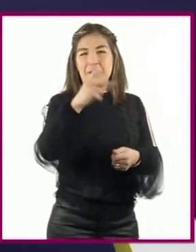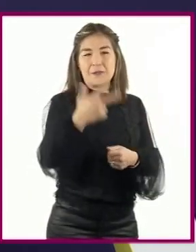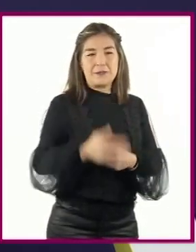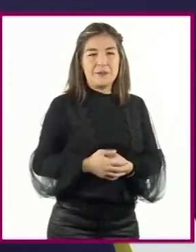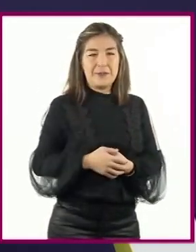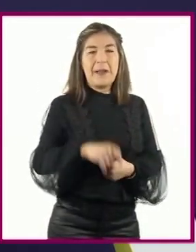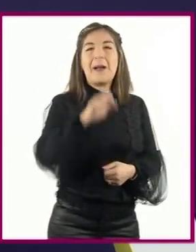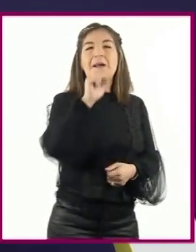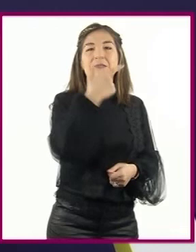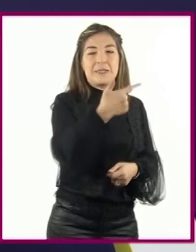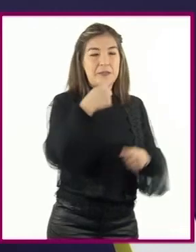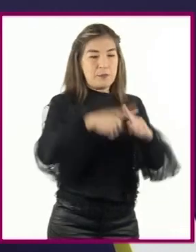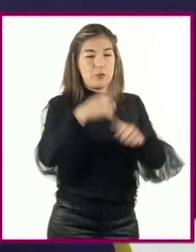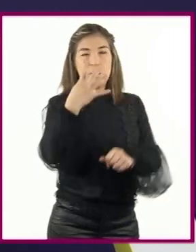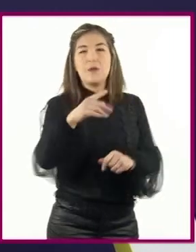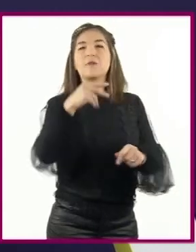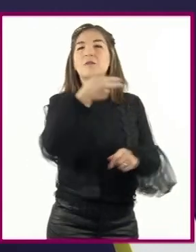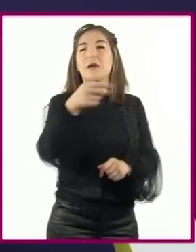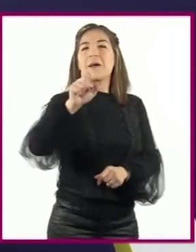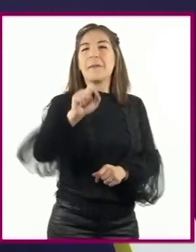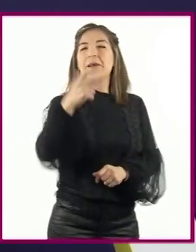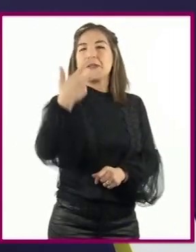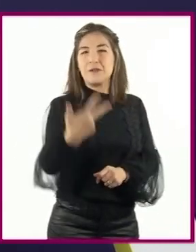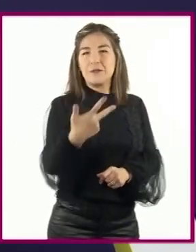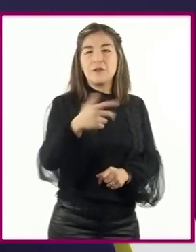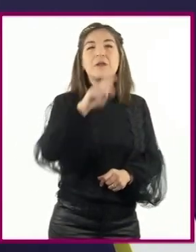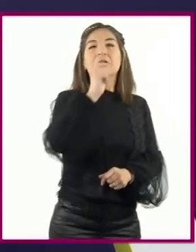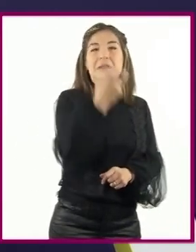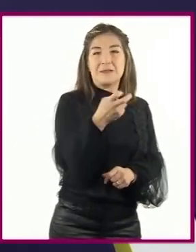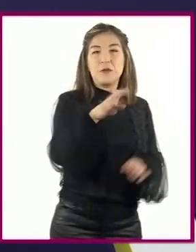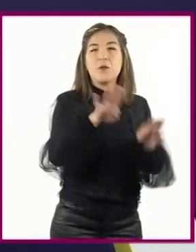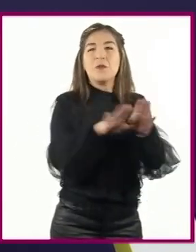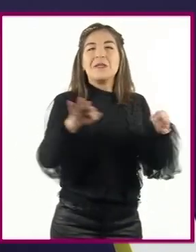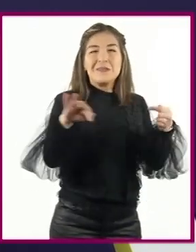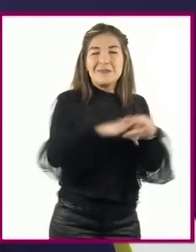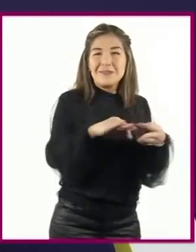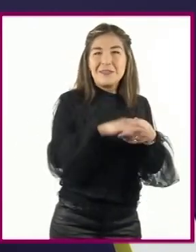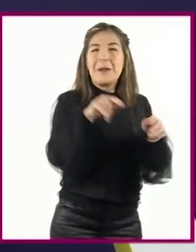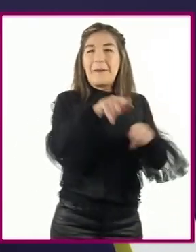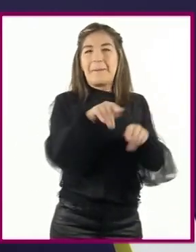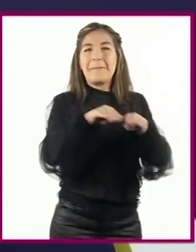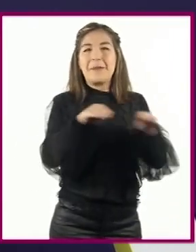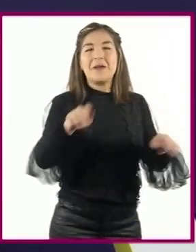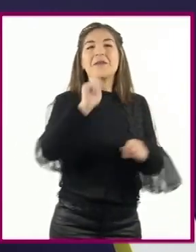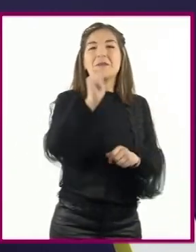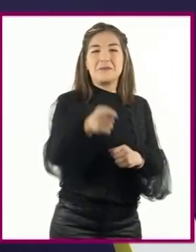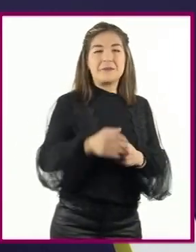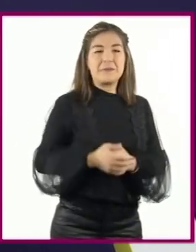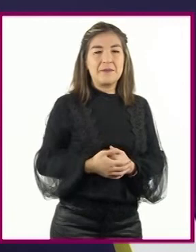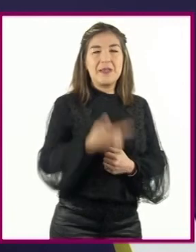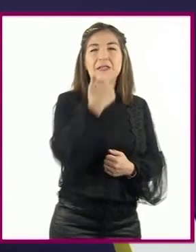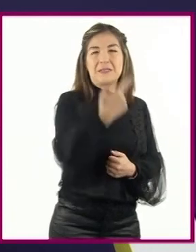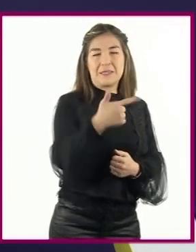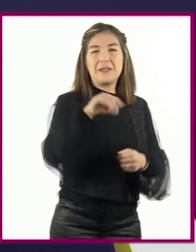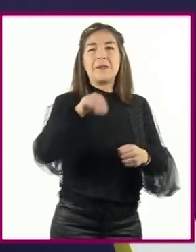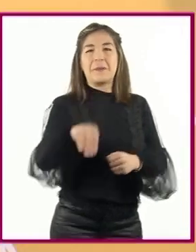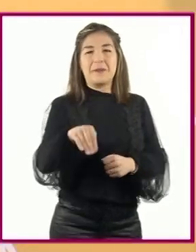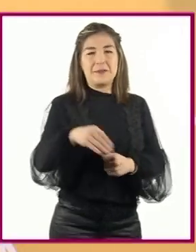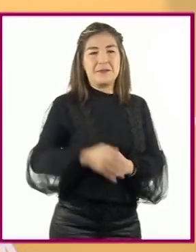4 es igual a 28. Por lo tanto, la medida aproximada de los lados del cuadrado es de 7